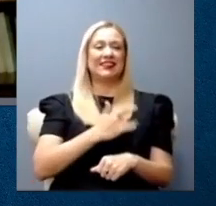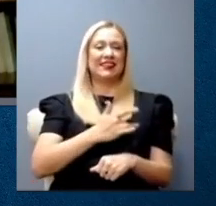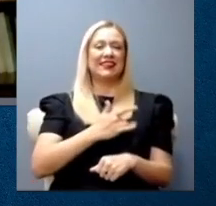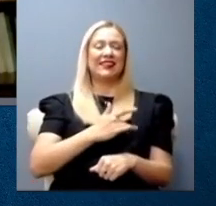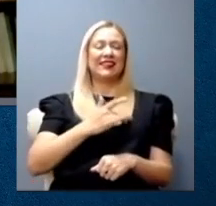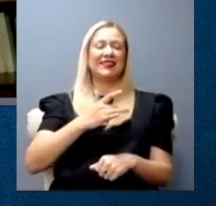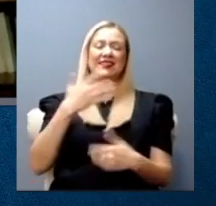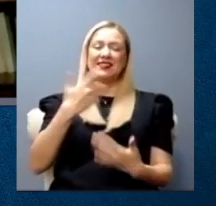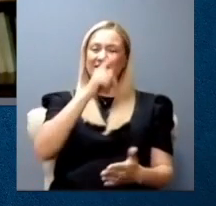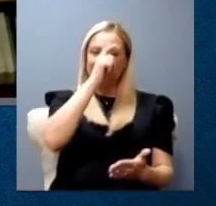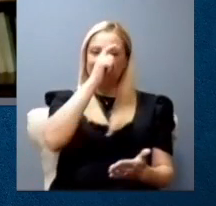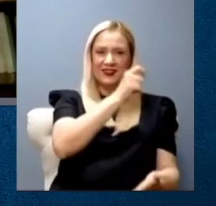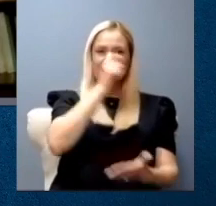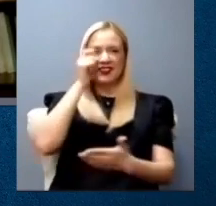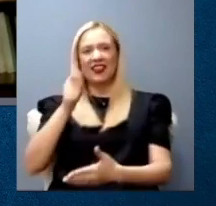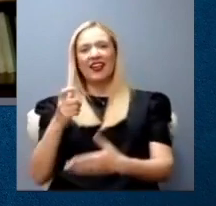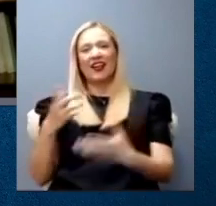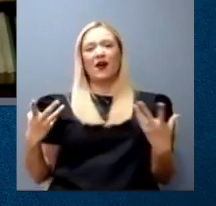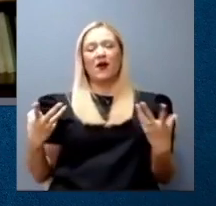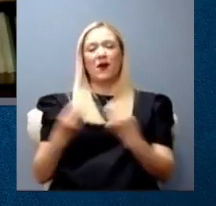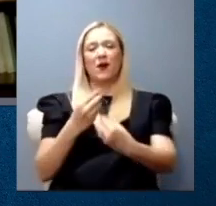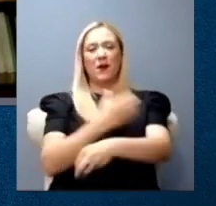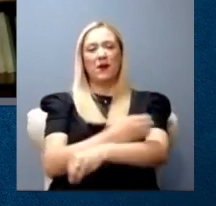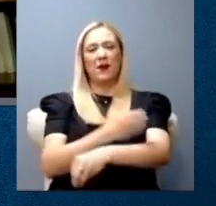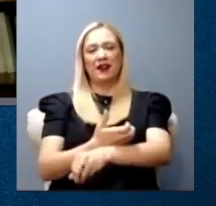a Nuria y a Carlos esta mañana.